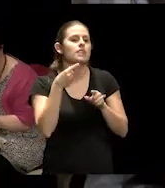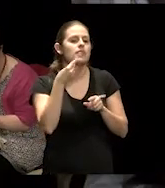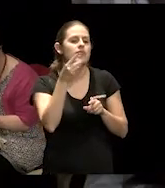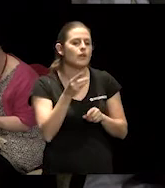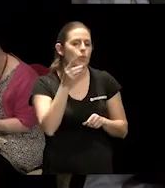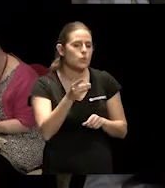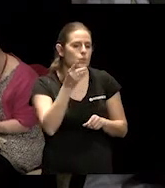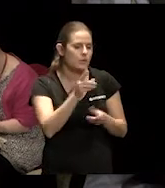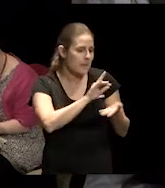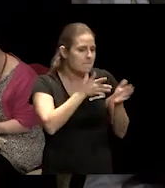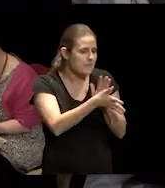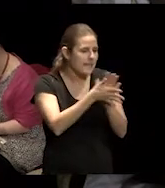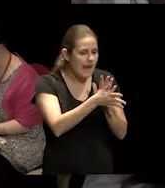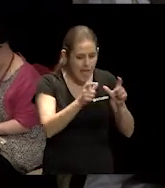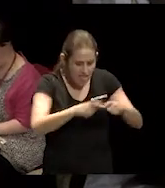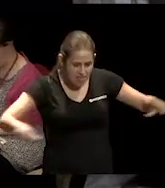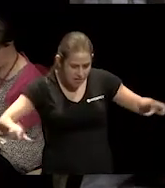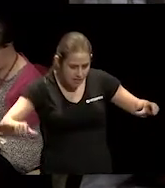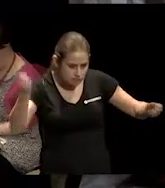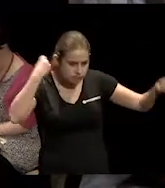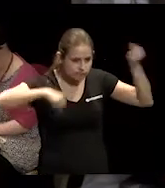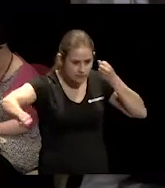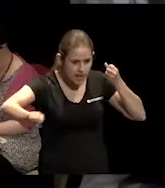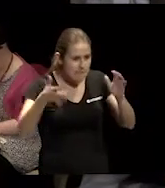una dramaturgia, porque yo estoy pensando como dramaturgo